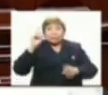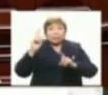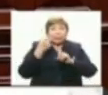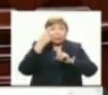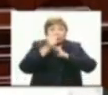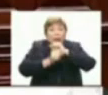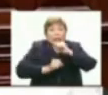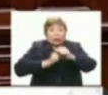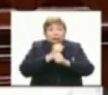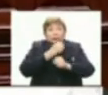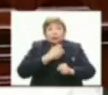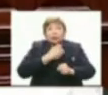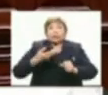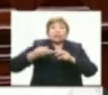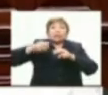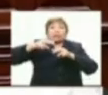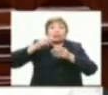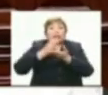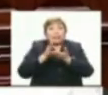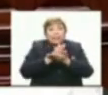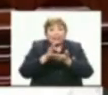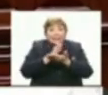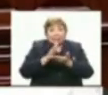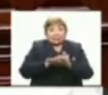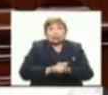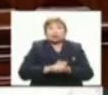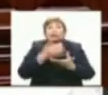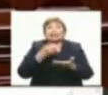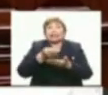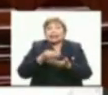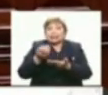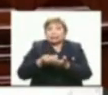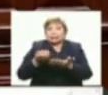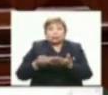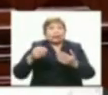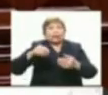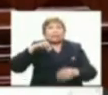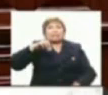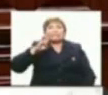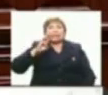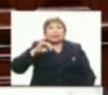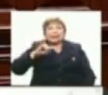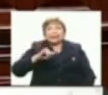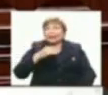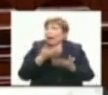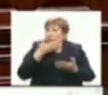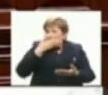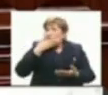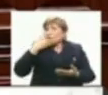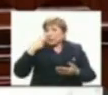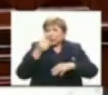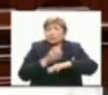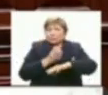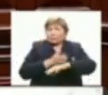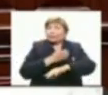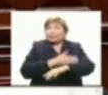años de nuestro gobierno y aumentar la participación del gasto en el PBI. Mejoraremos la